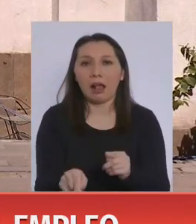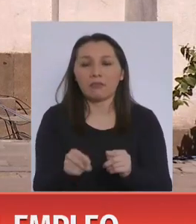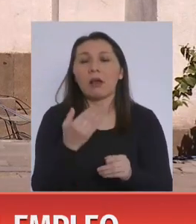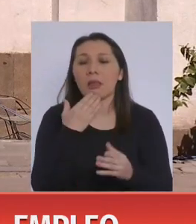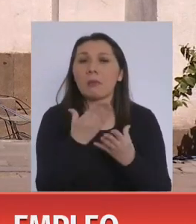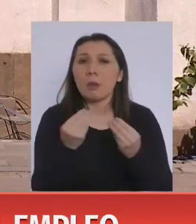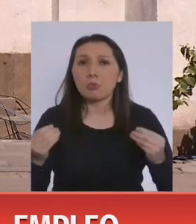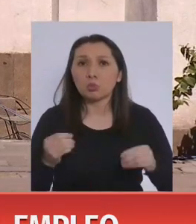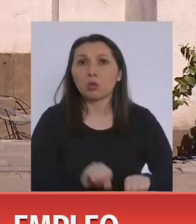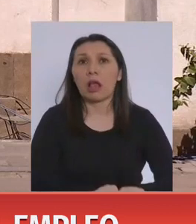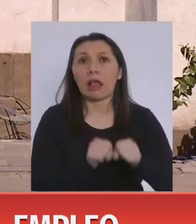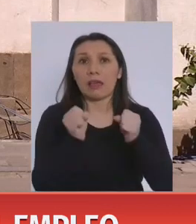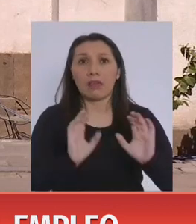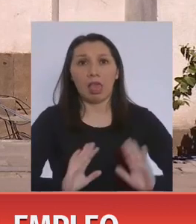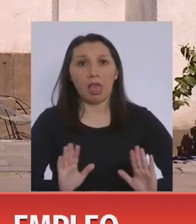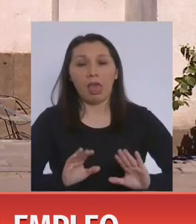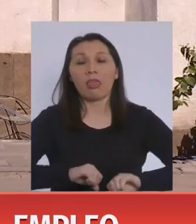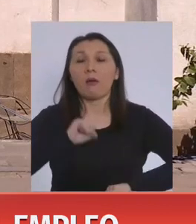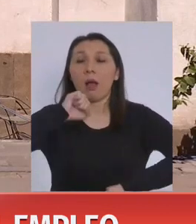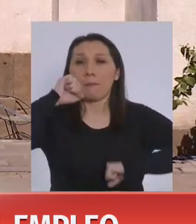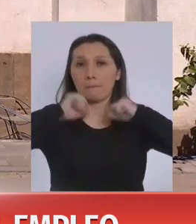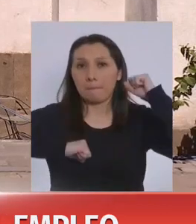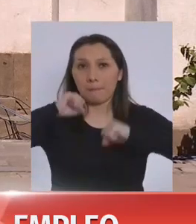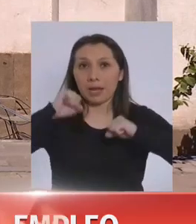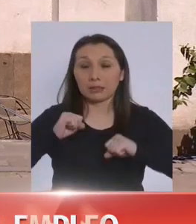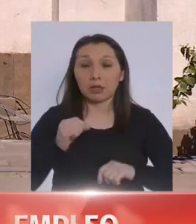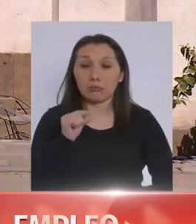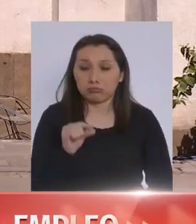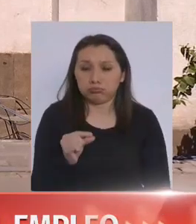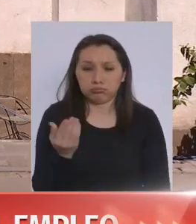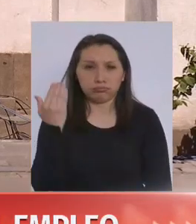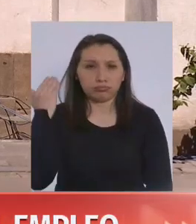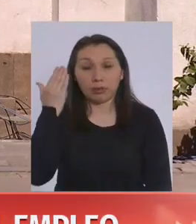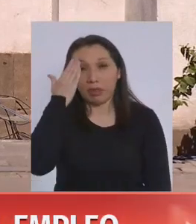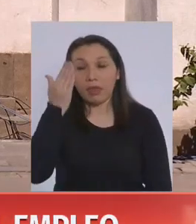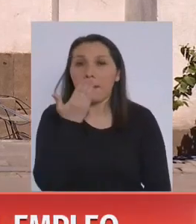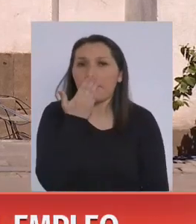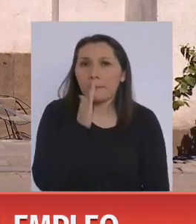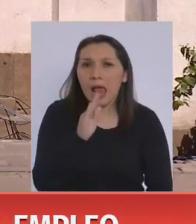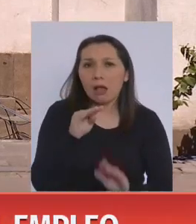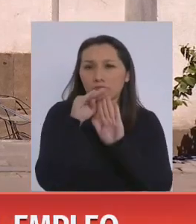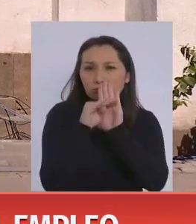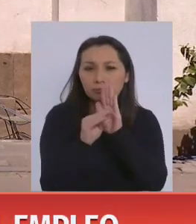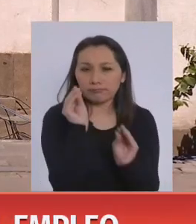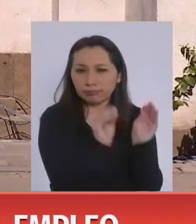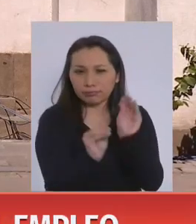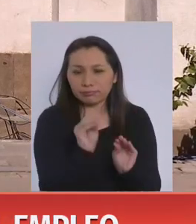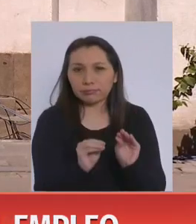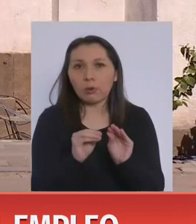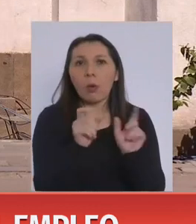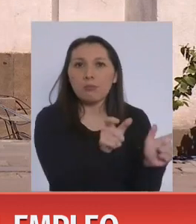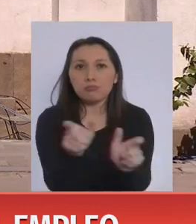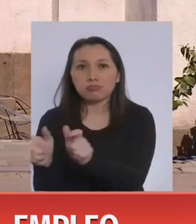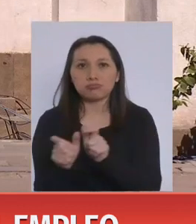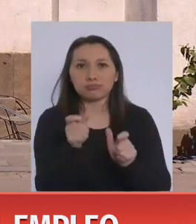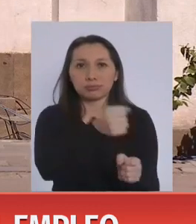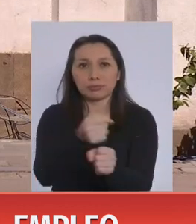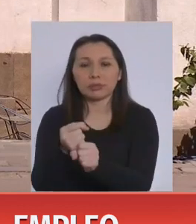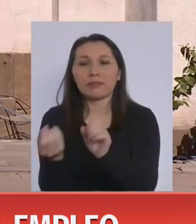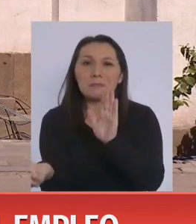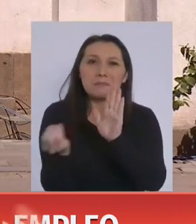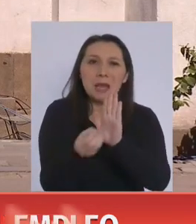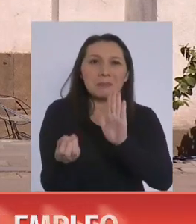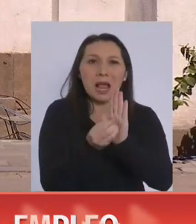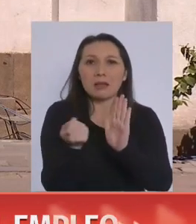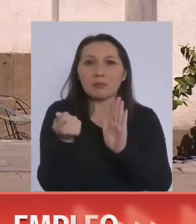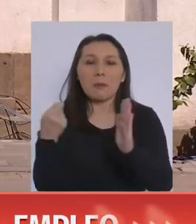evitado muchas quiebras de empresas. Hace pocos días mejoramos el programa de protección del empleo,